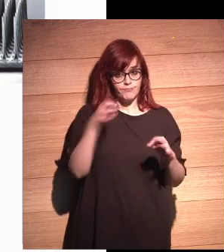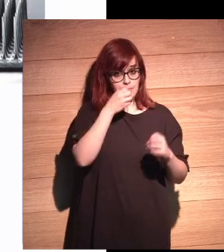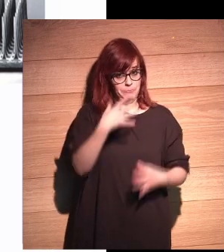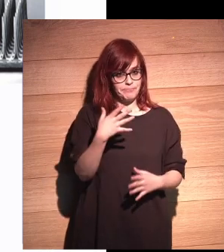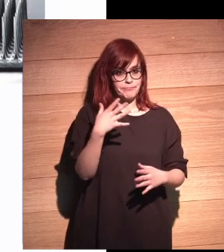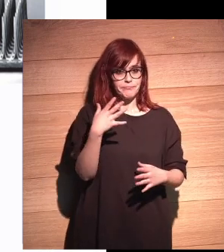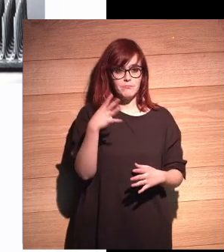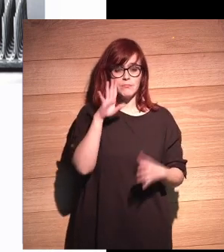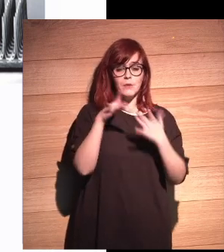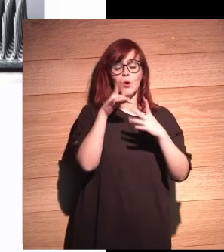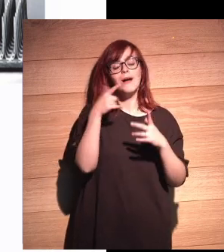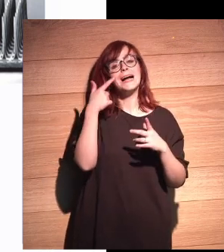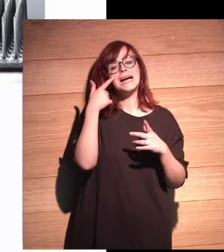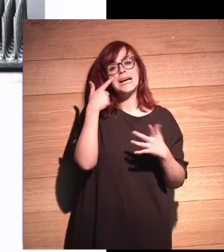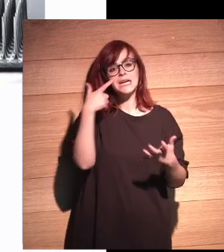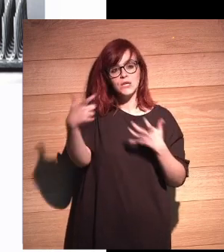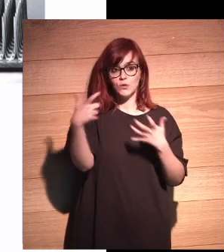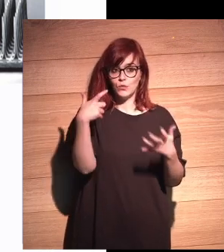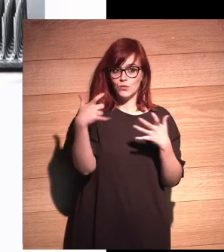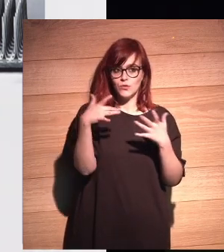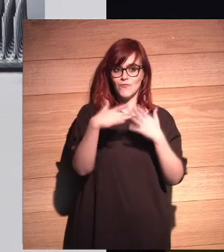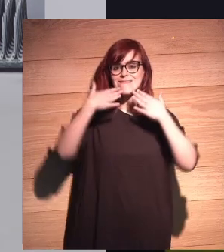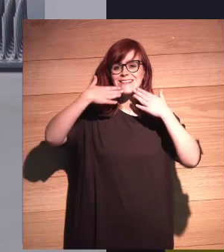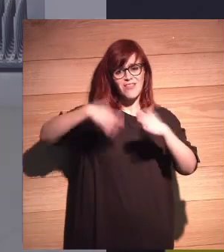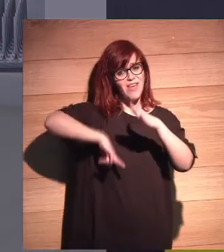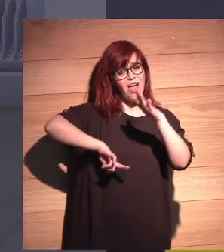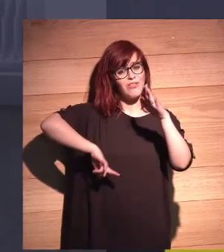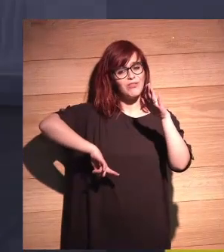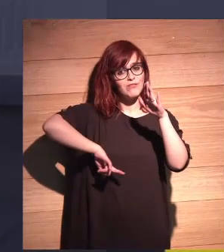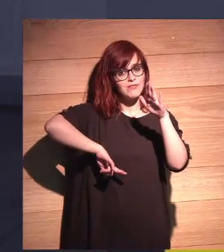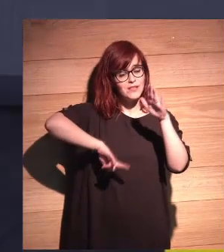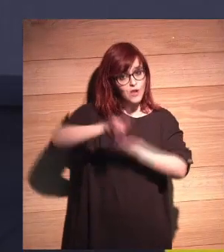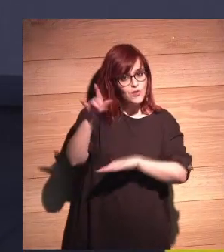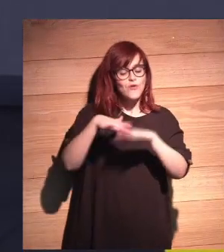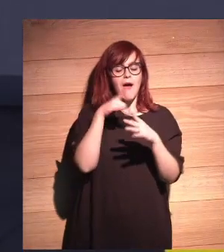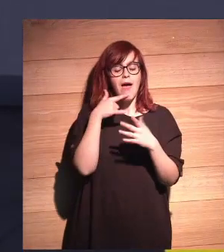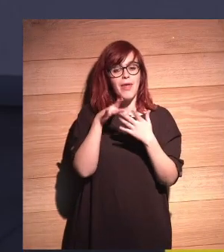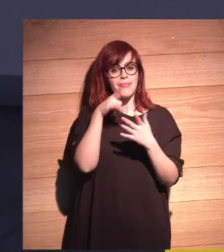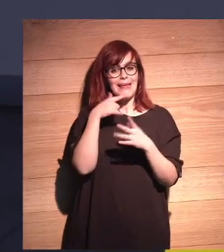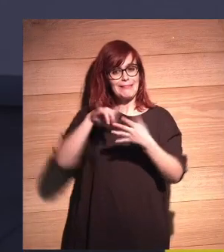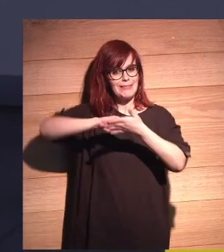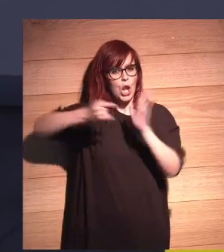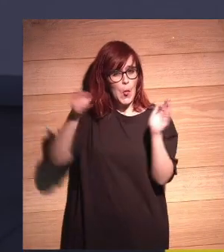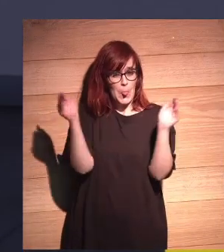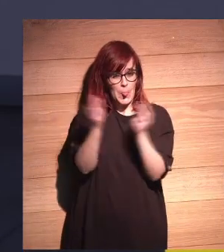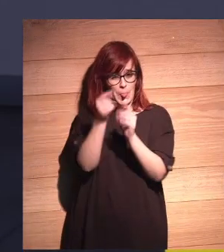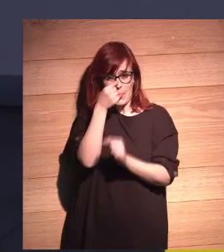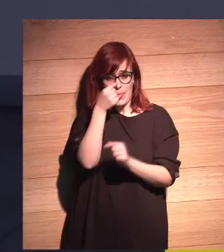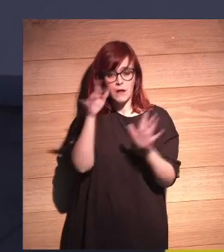Bien, entonces ha aumentado mucho gracias al desarrollo de la nanotecnología, de